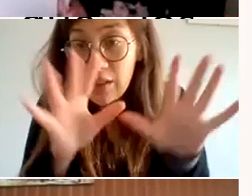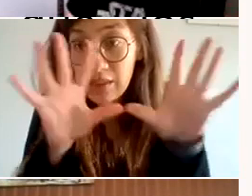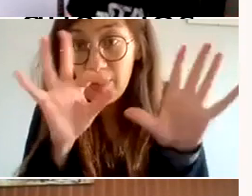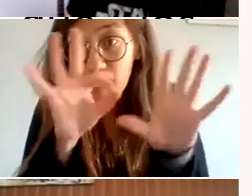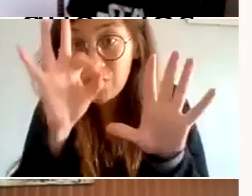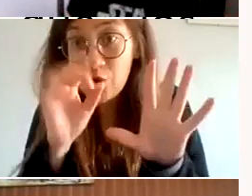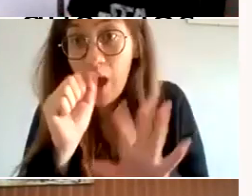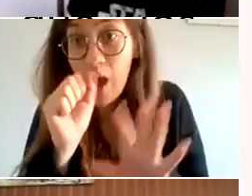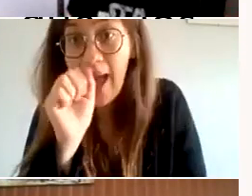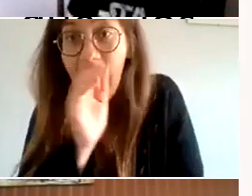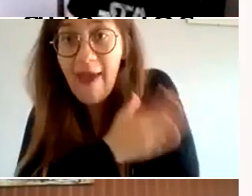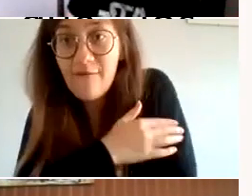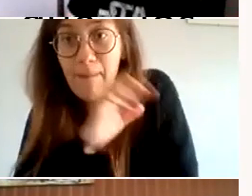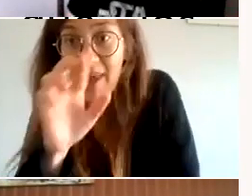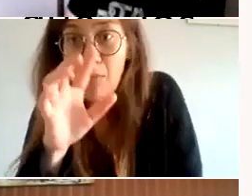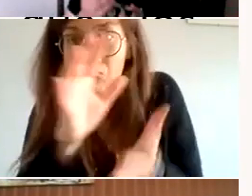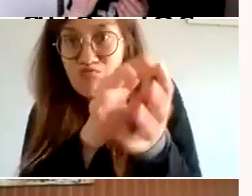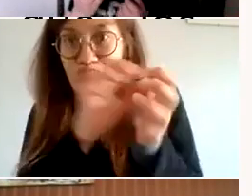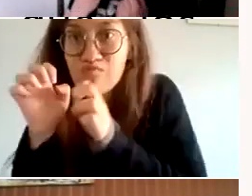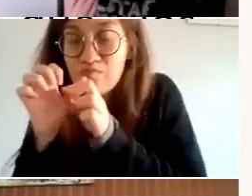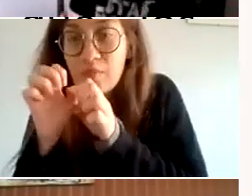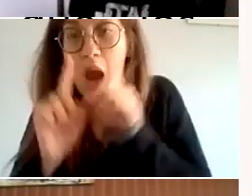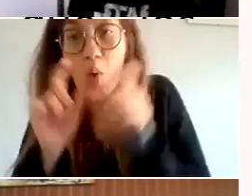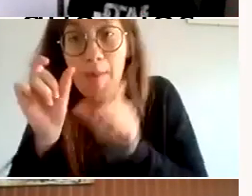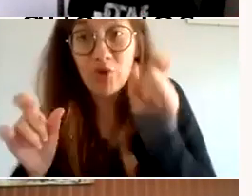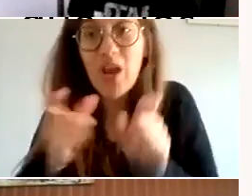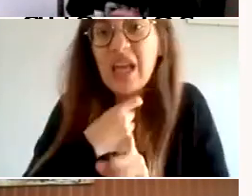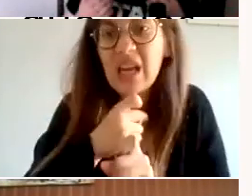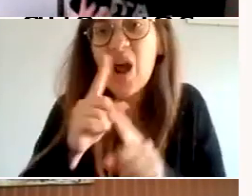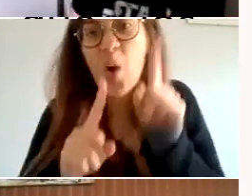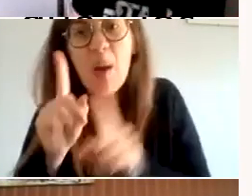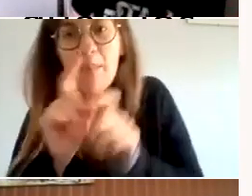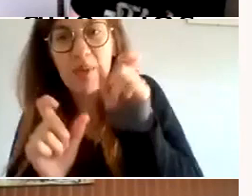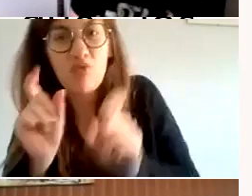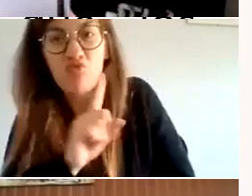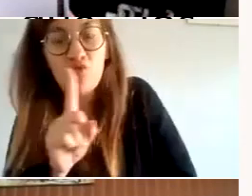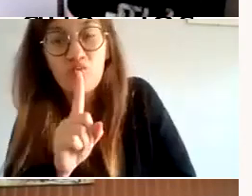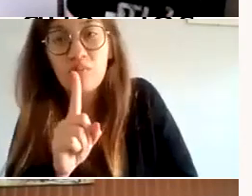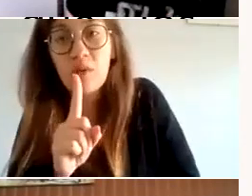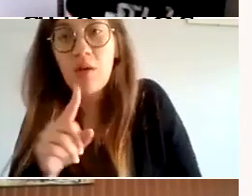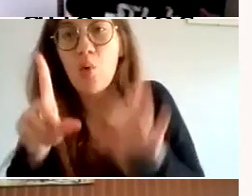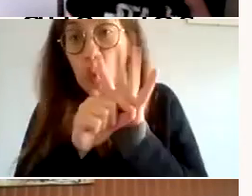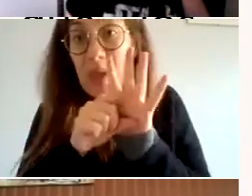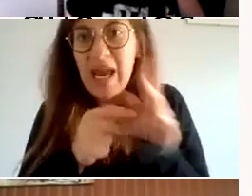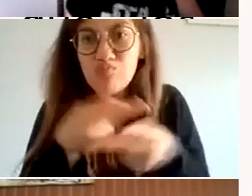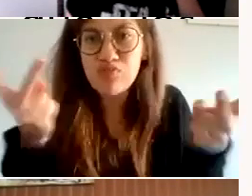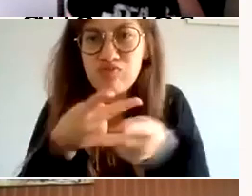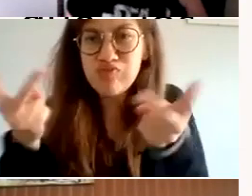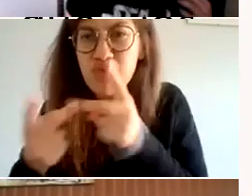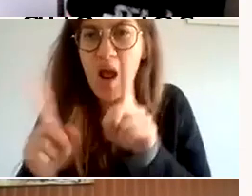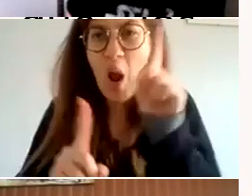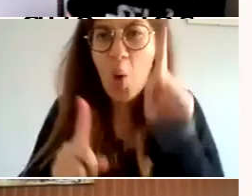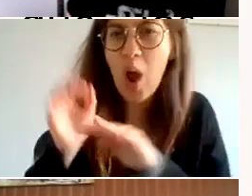retiro, puede ser que gente no quiera ese retiro y lo está expresando públicamente. Eso es importante, ¿ya? Y aquí hay algunos datos.